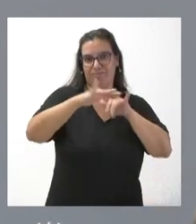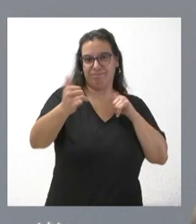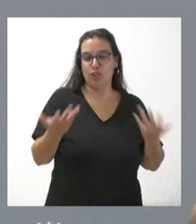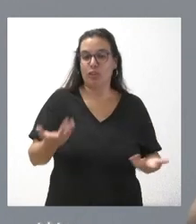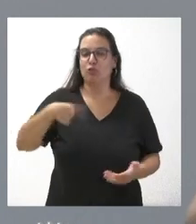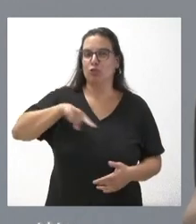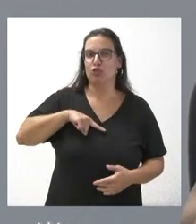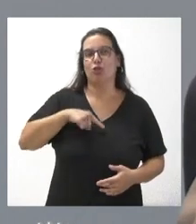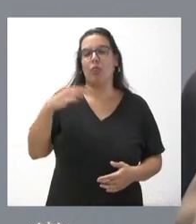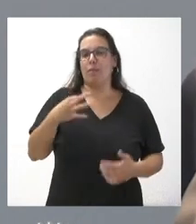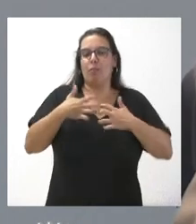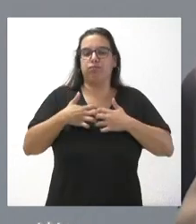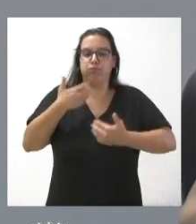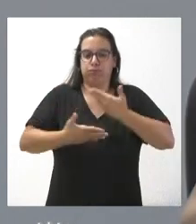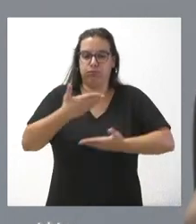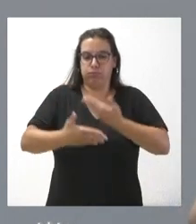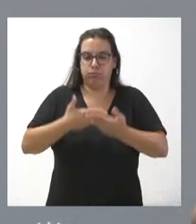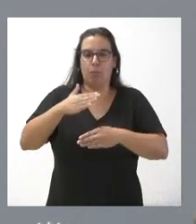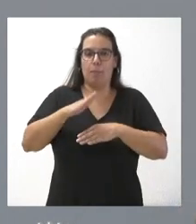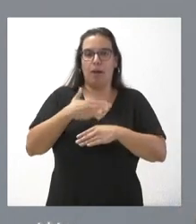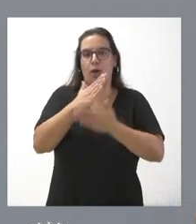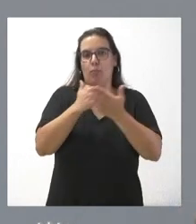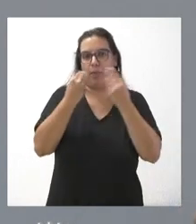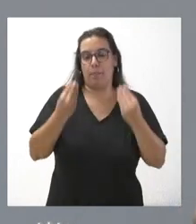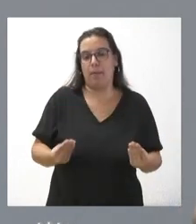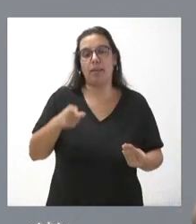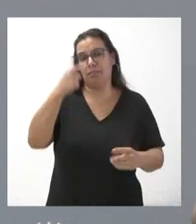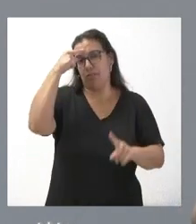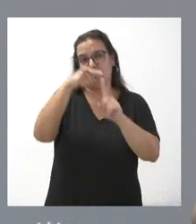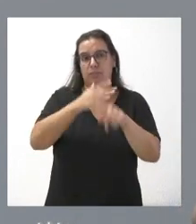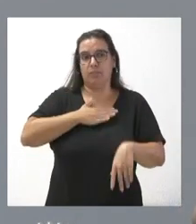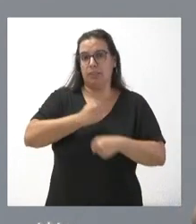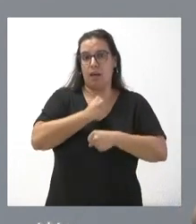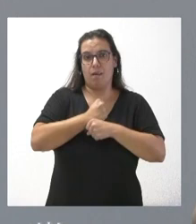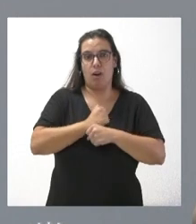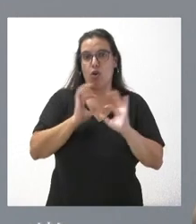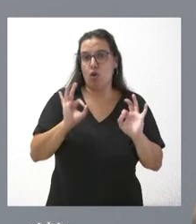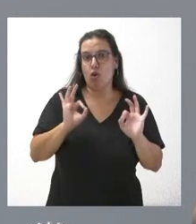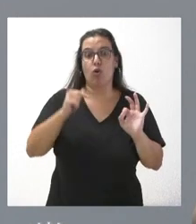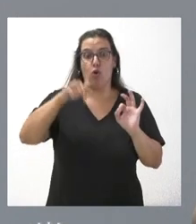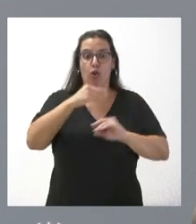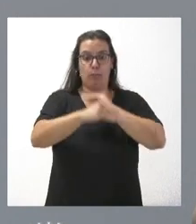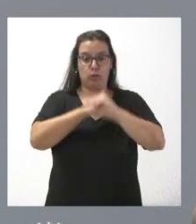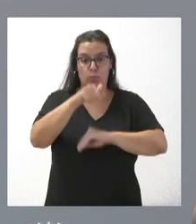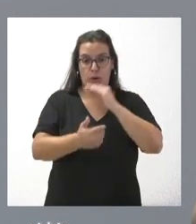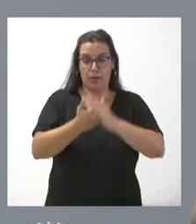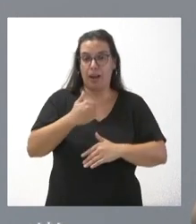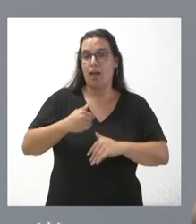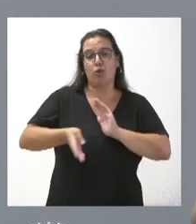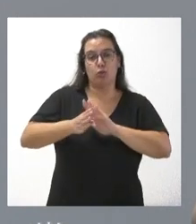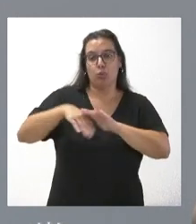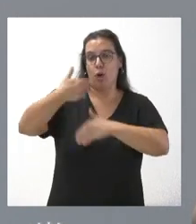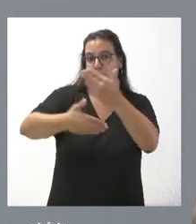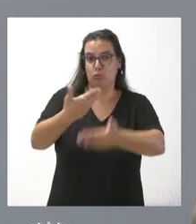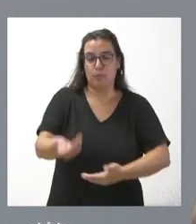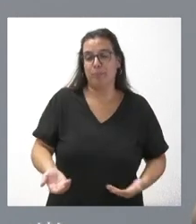es dar funcionamiento al Gobierno de Castilla y León. Esta es la tarea que nos implica, la que hemos hecho hoy esta mañana y la que veremos haciendo estos